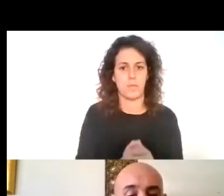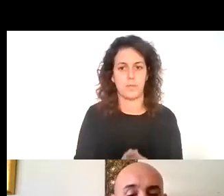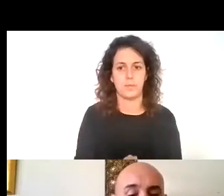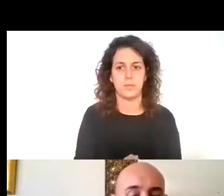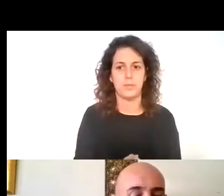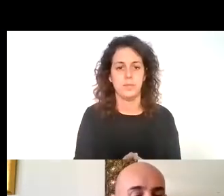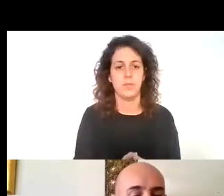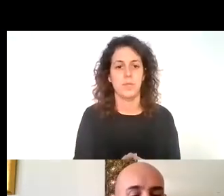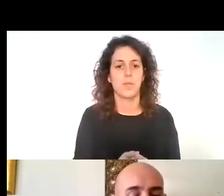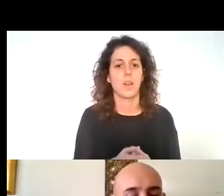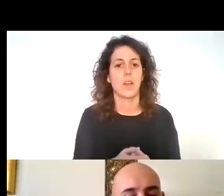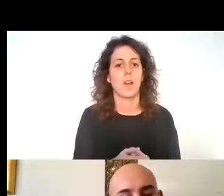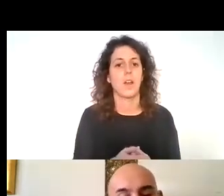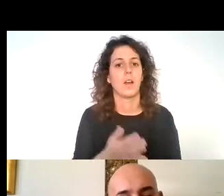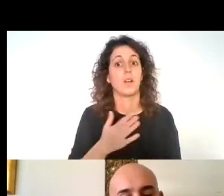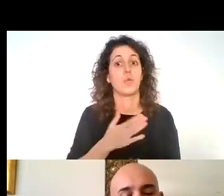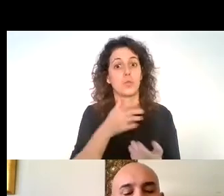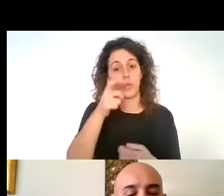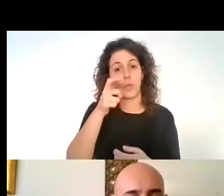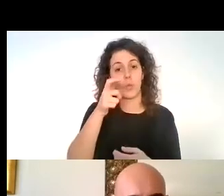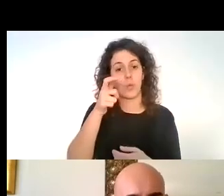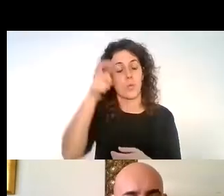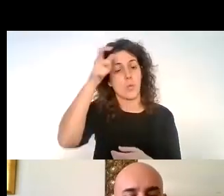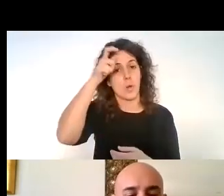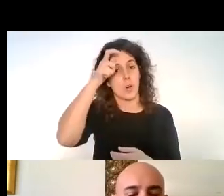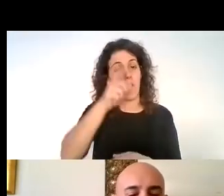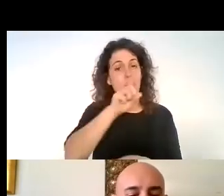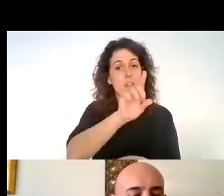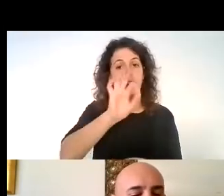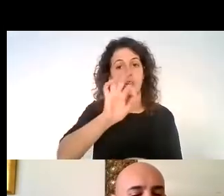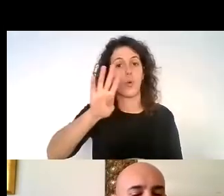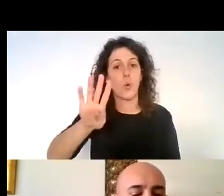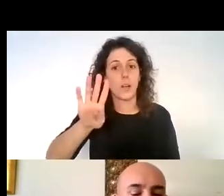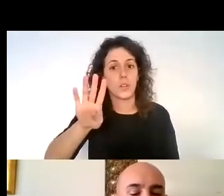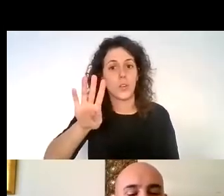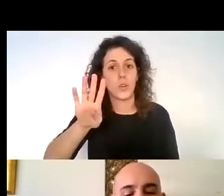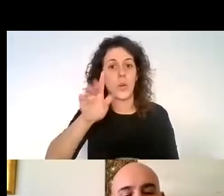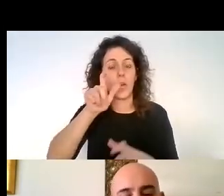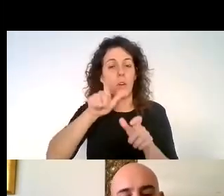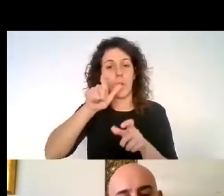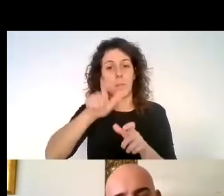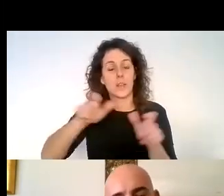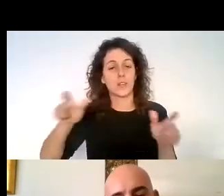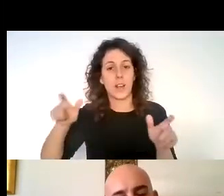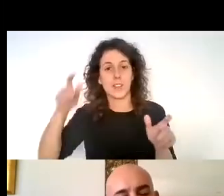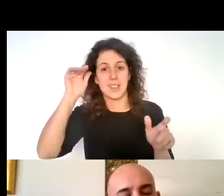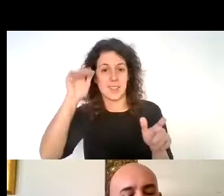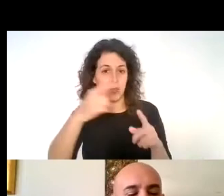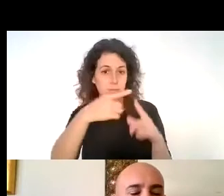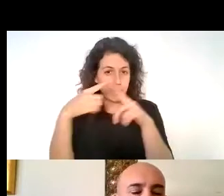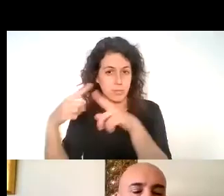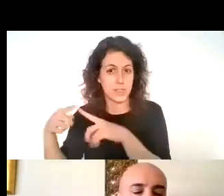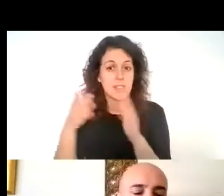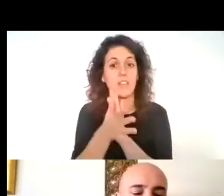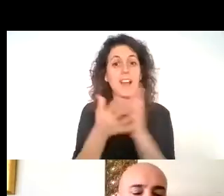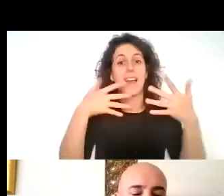Dentro de nuestro censo, estas personas son muy importantes, son 104 nacionalidades diferentes, por lo que pueden imaginar que no solo la integración es